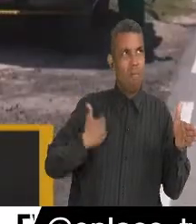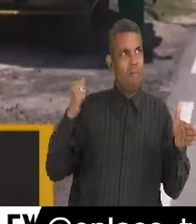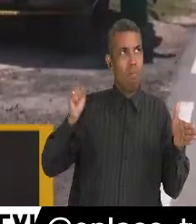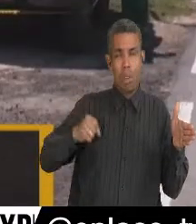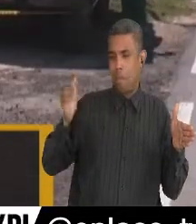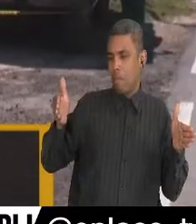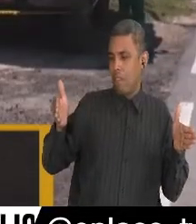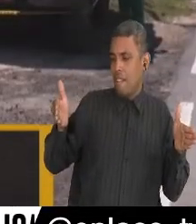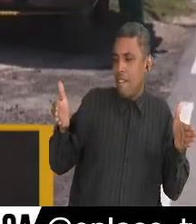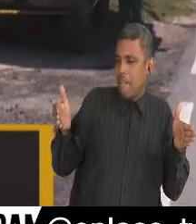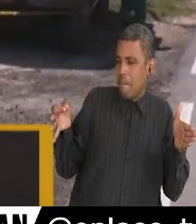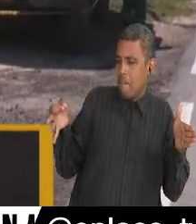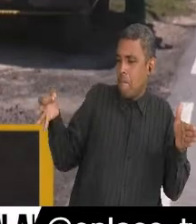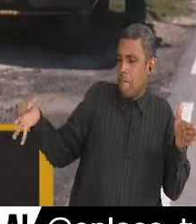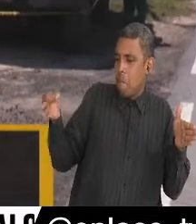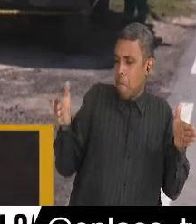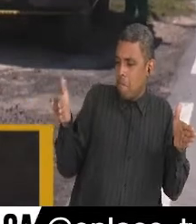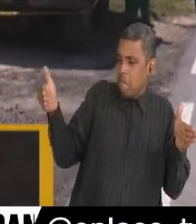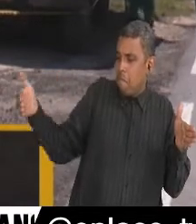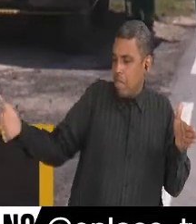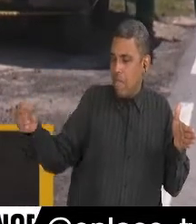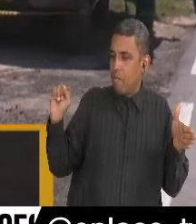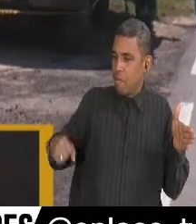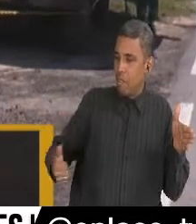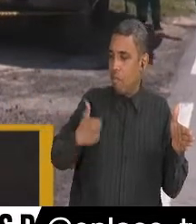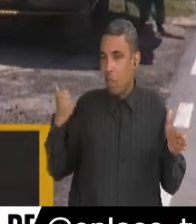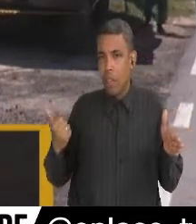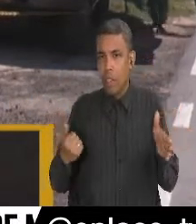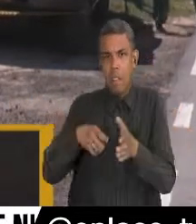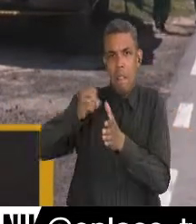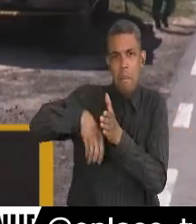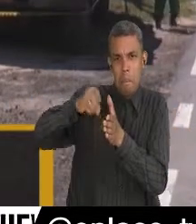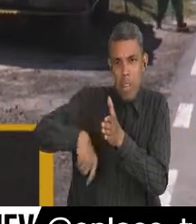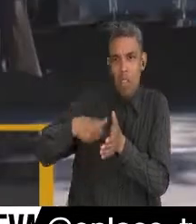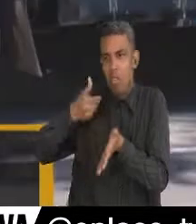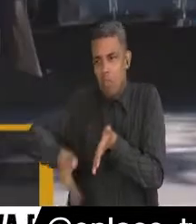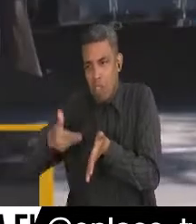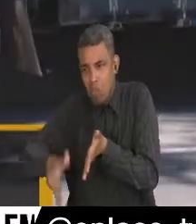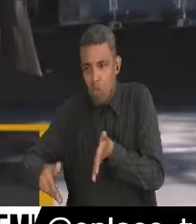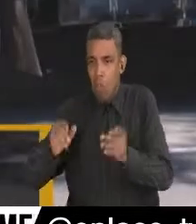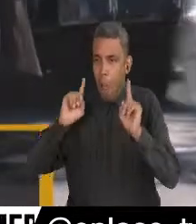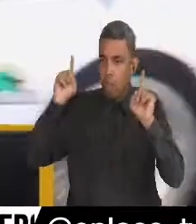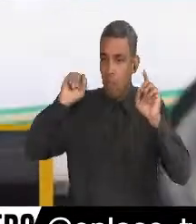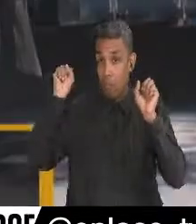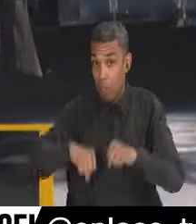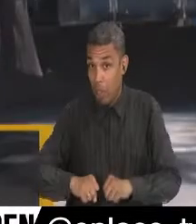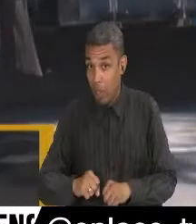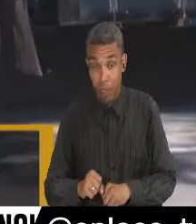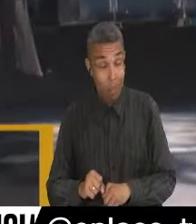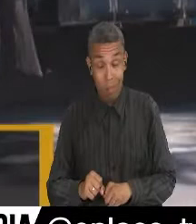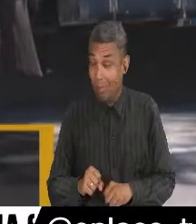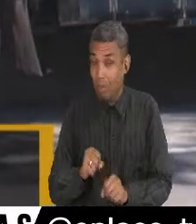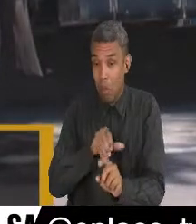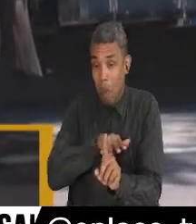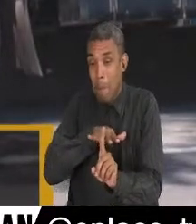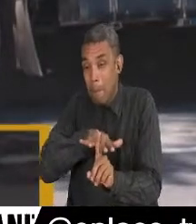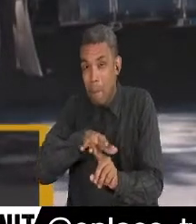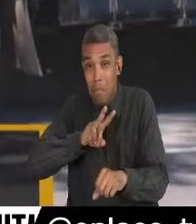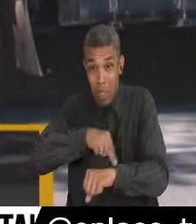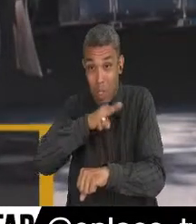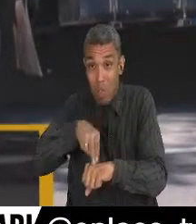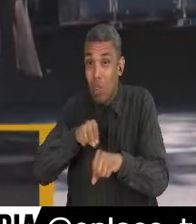importante precisamente para ajustar para dónde vamos a llevar las basuras en Barranca Bermeja, es revisar muy bien el